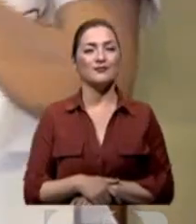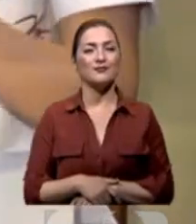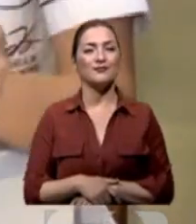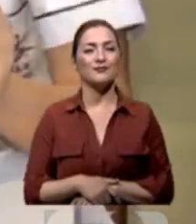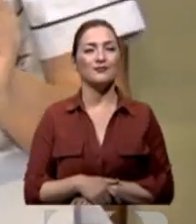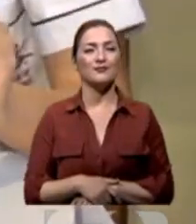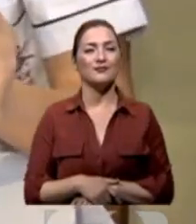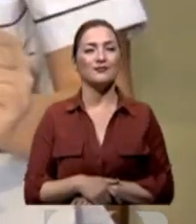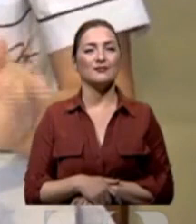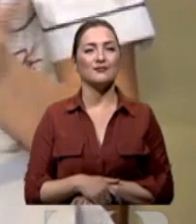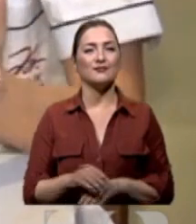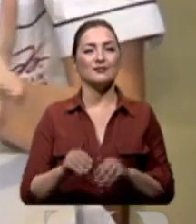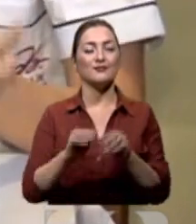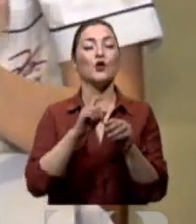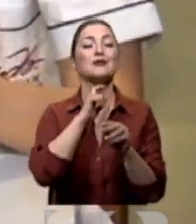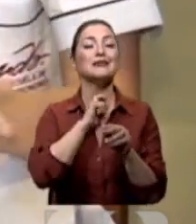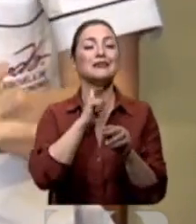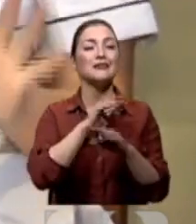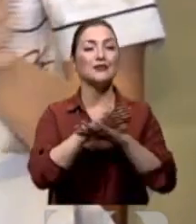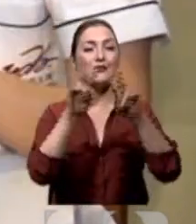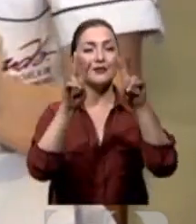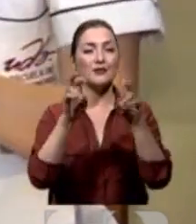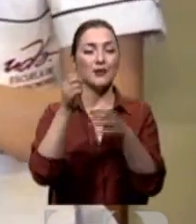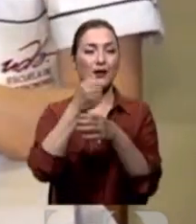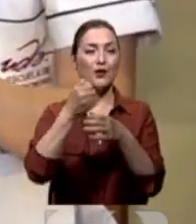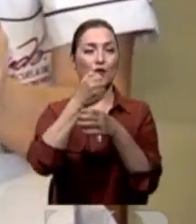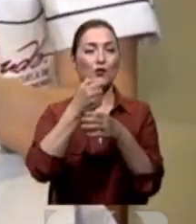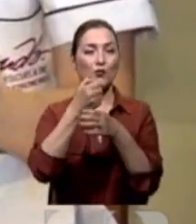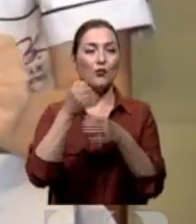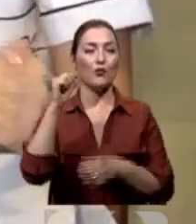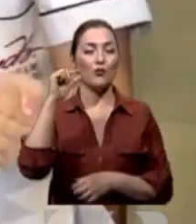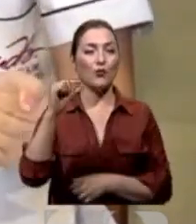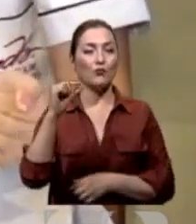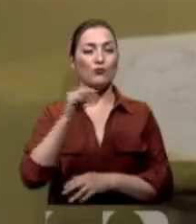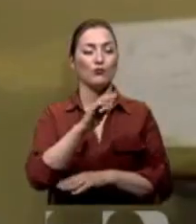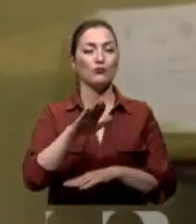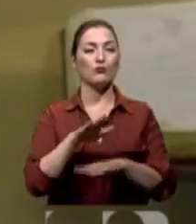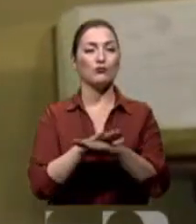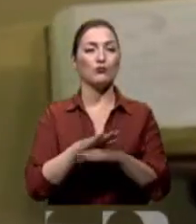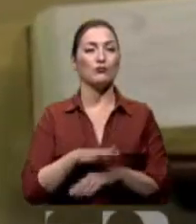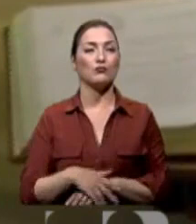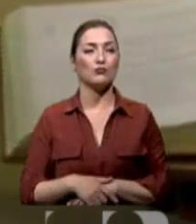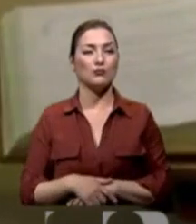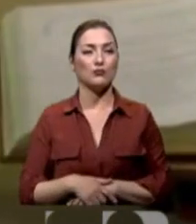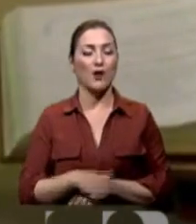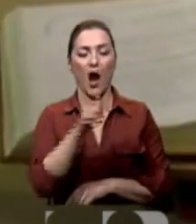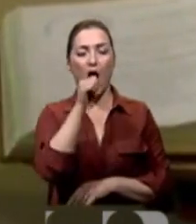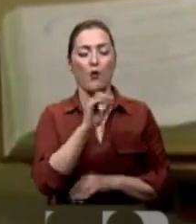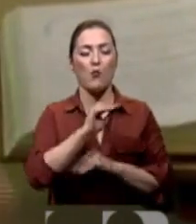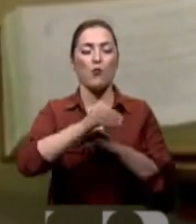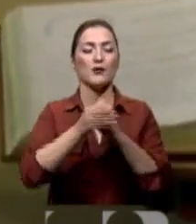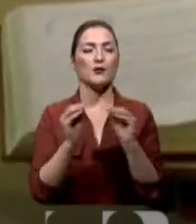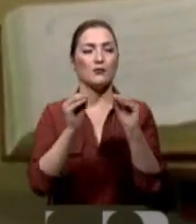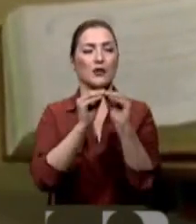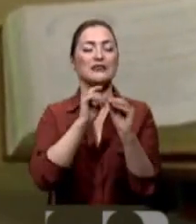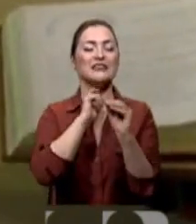masa puede resultar un poquito seca justo por el tema del café, entonces ahí tenemos que tomar el tema en cuenta la hidratación, sí, que no haya